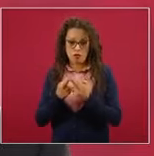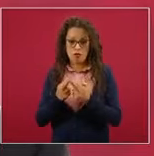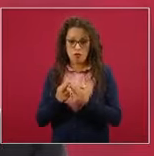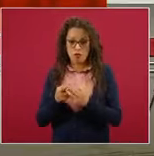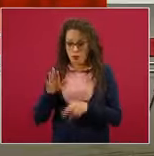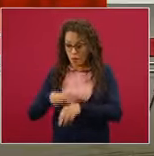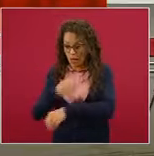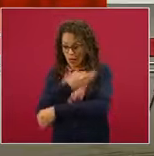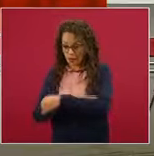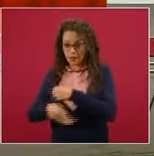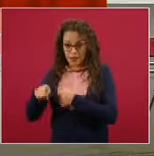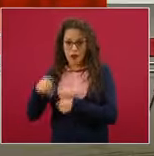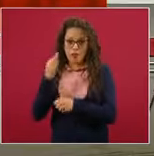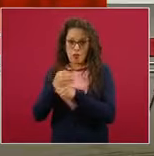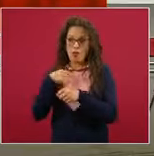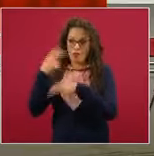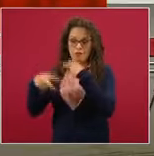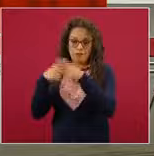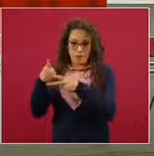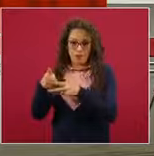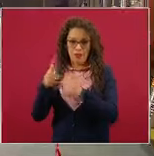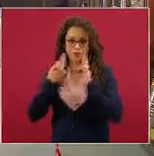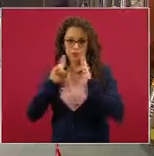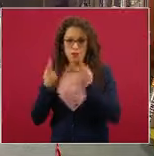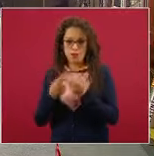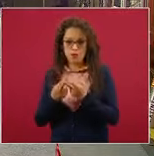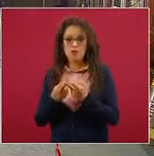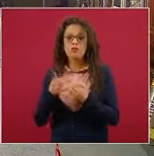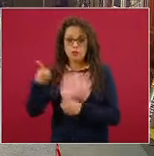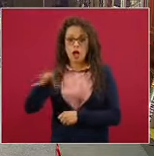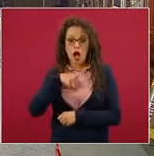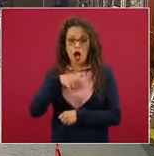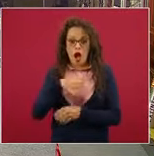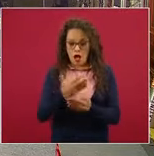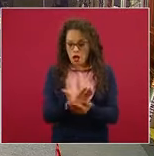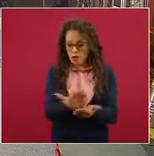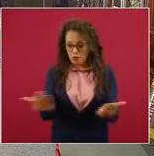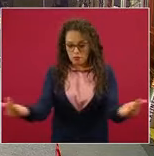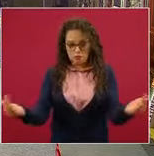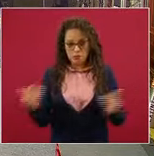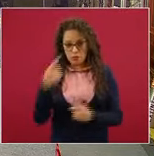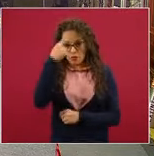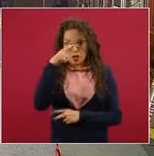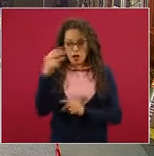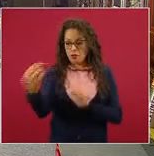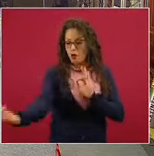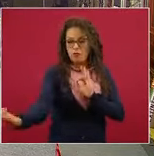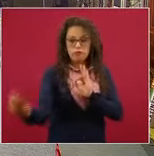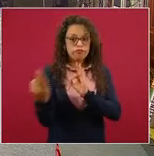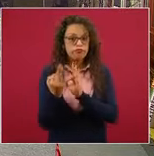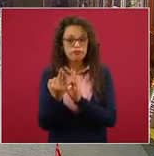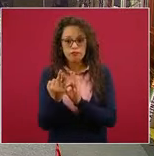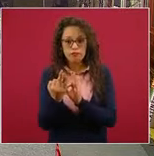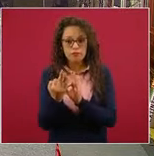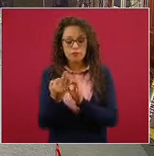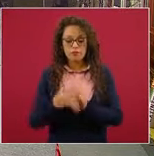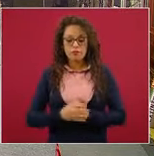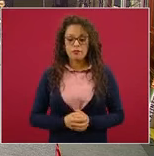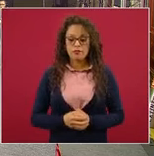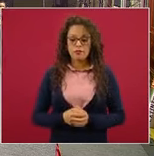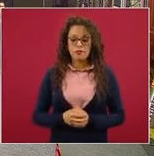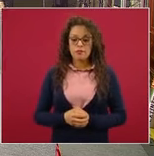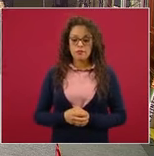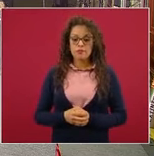valla literalmente porque no nos acercamos nadie. Y está bien identificado el grupo de colaboradores y colaboradoras